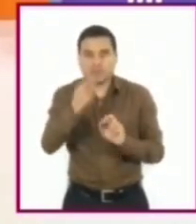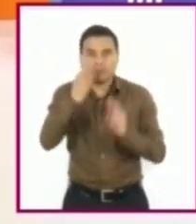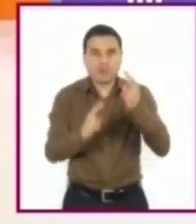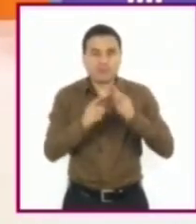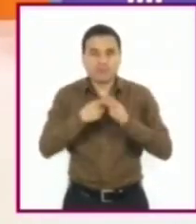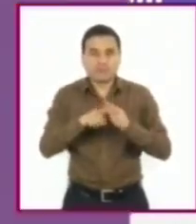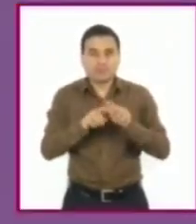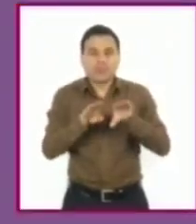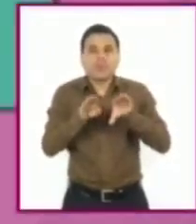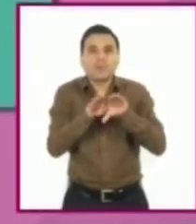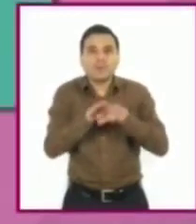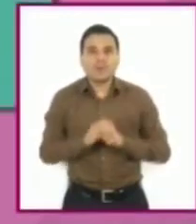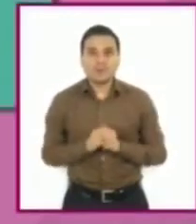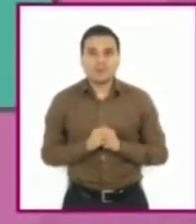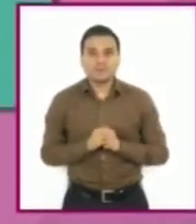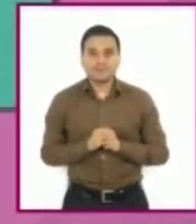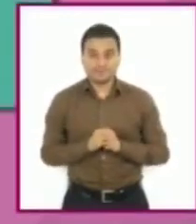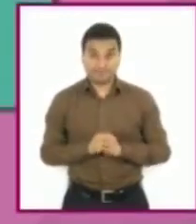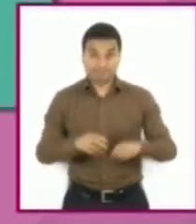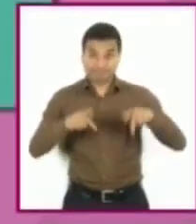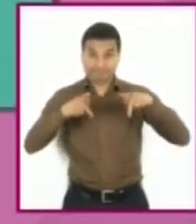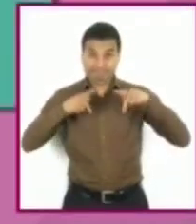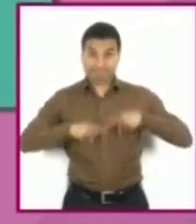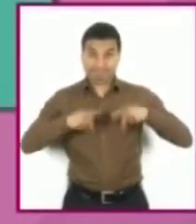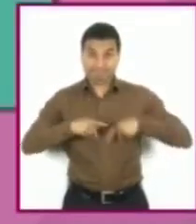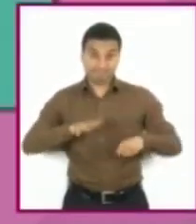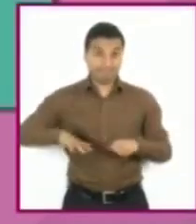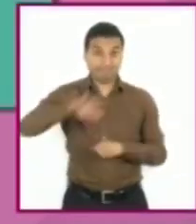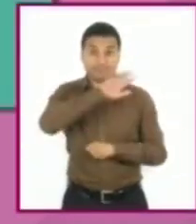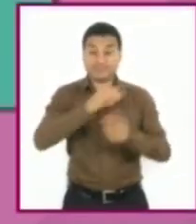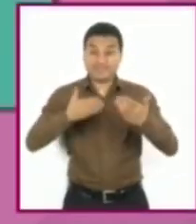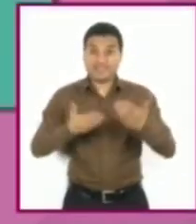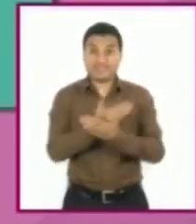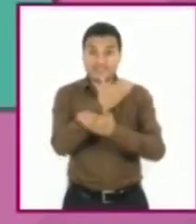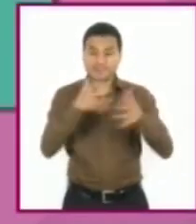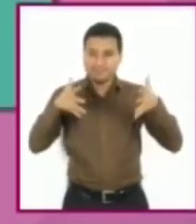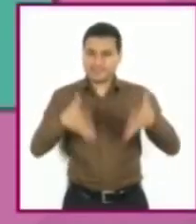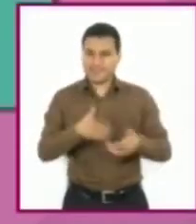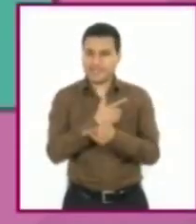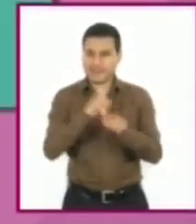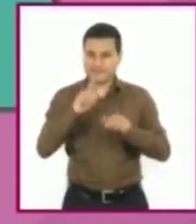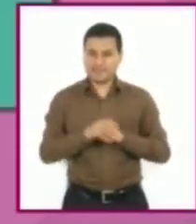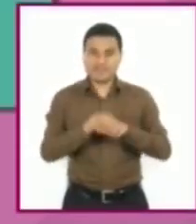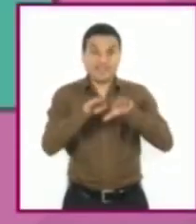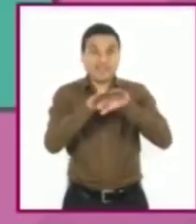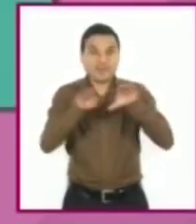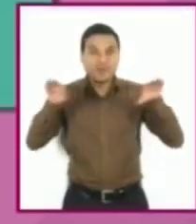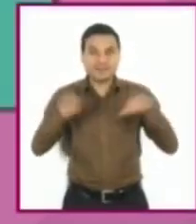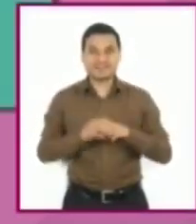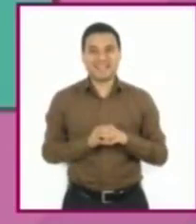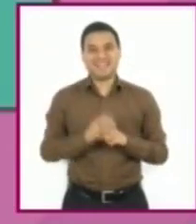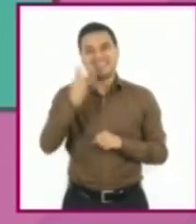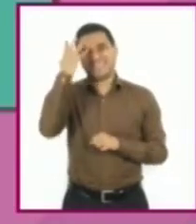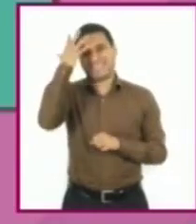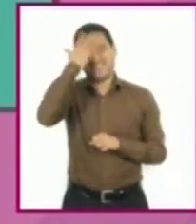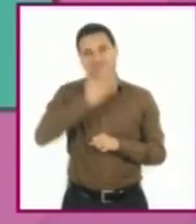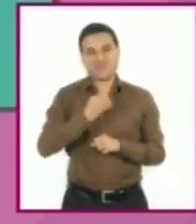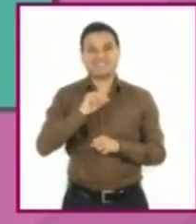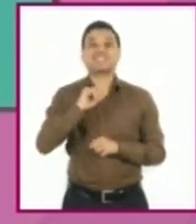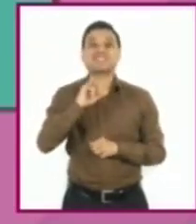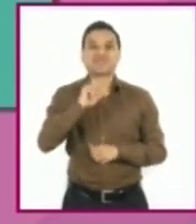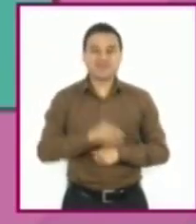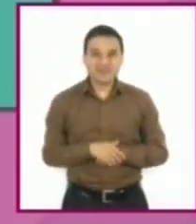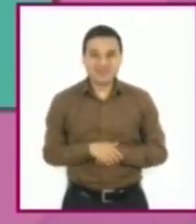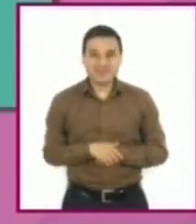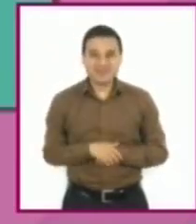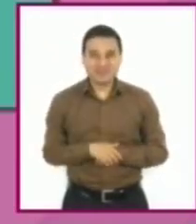Francesa. Todos los seres humanos nacemos libres e iguales. ¡Qué idea tan bonita!, ¿no? ¿Pero alguna vez